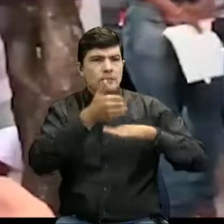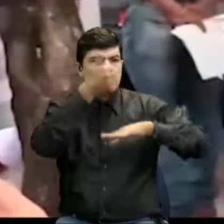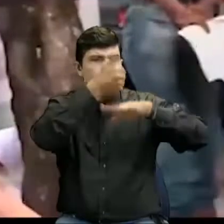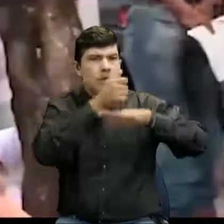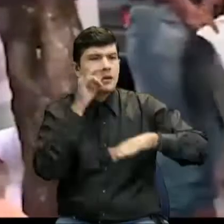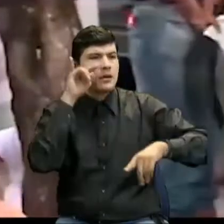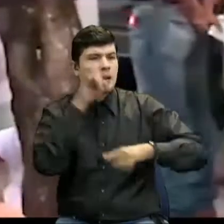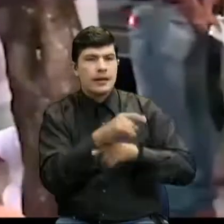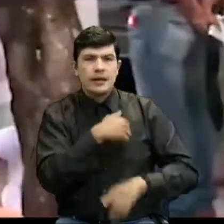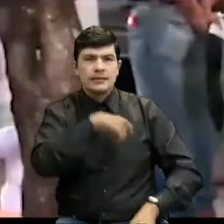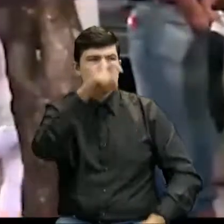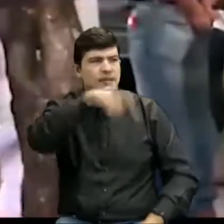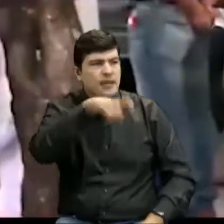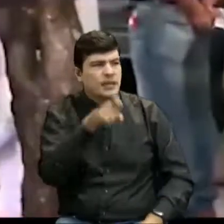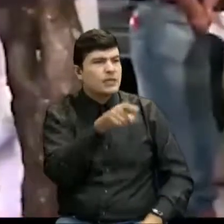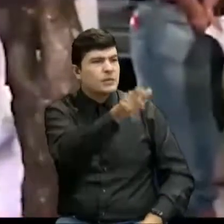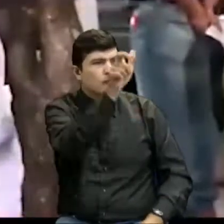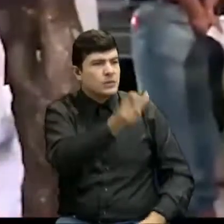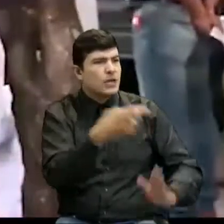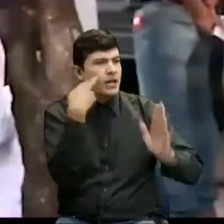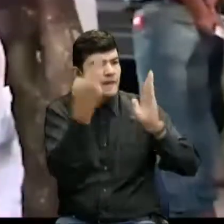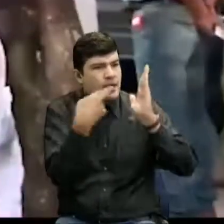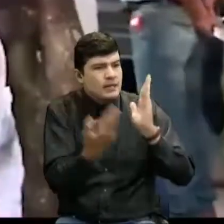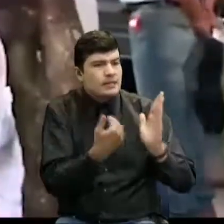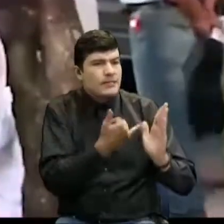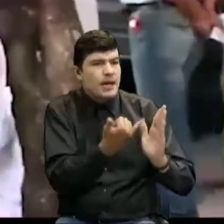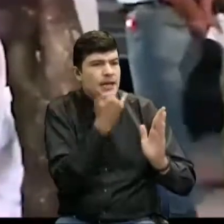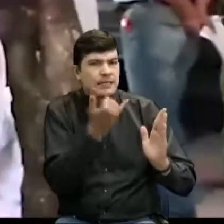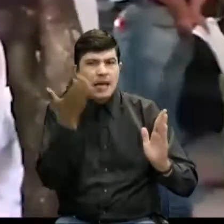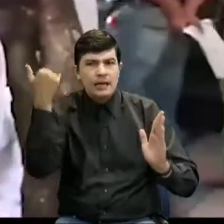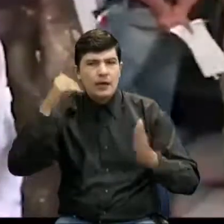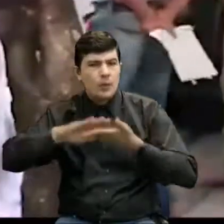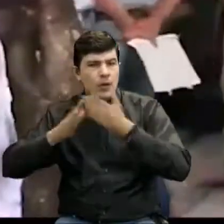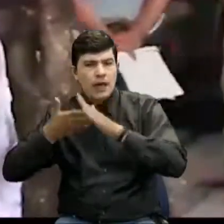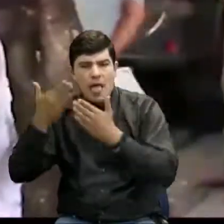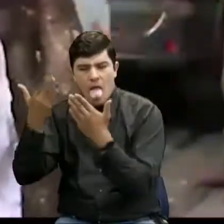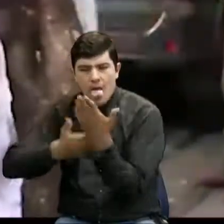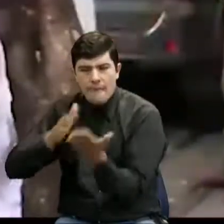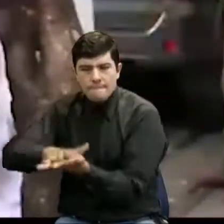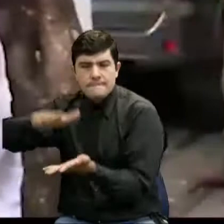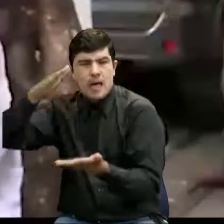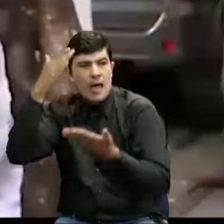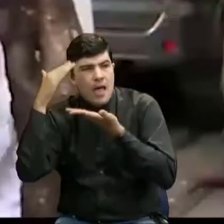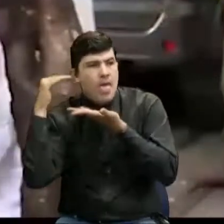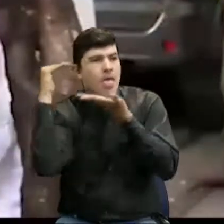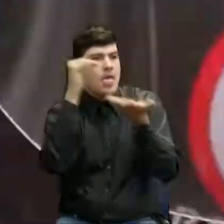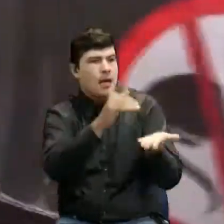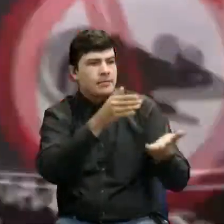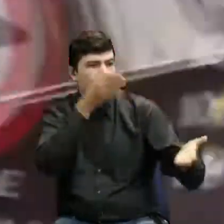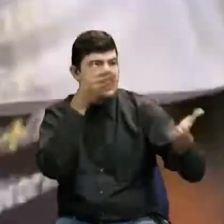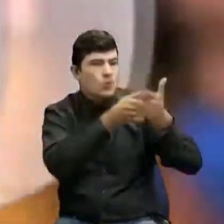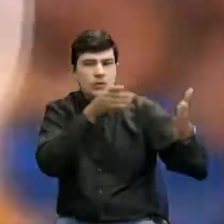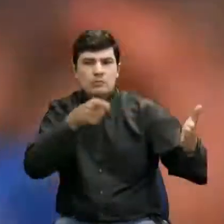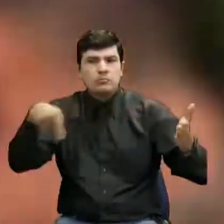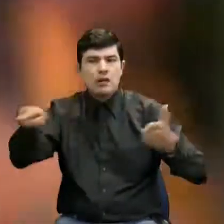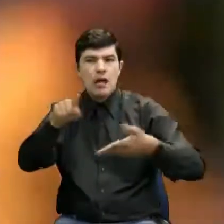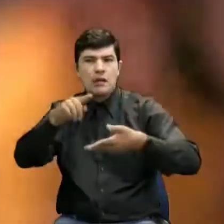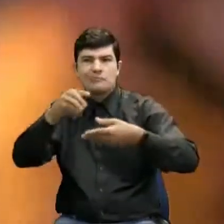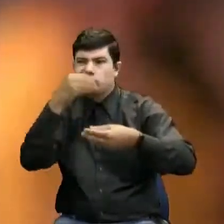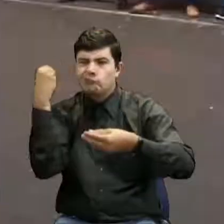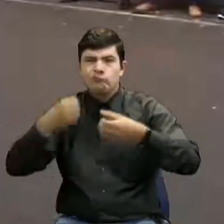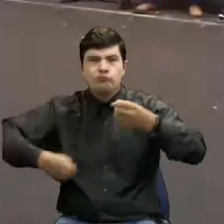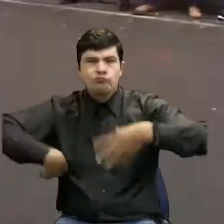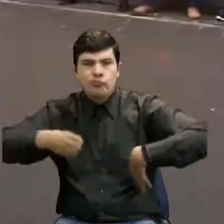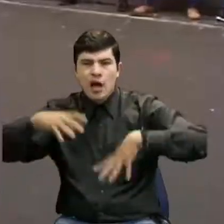que actúe y actúe por favor ante todas las denuncias que necesitamos respuesta contundente por su parte el ente